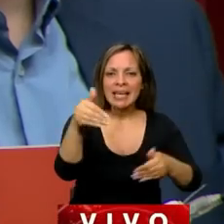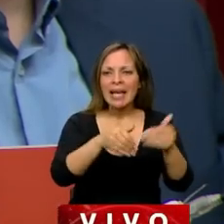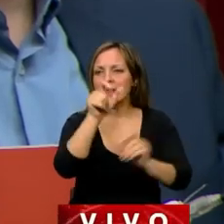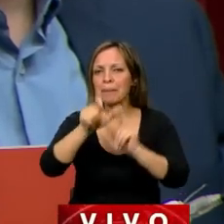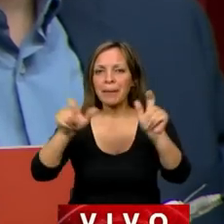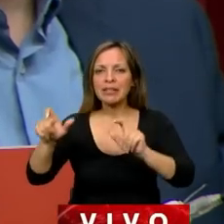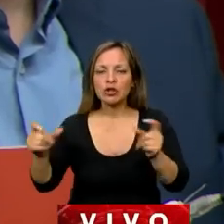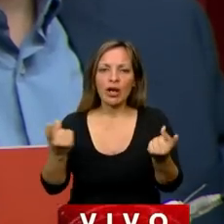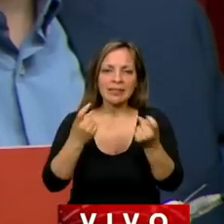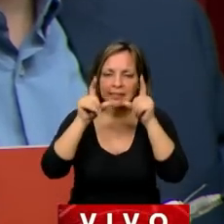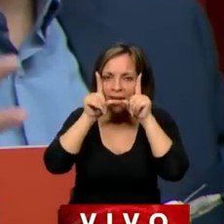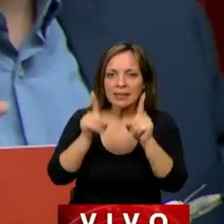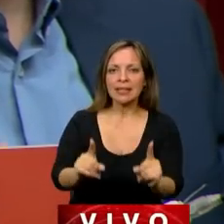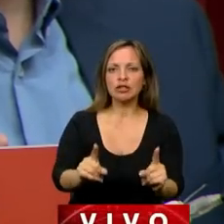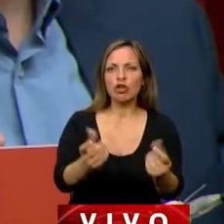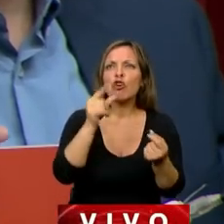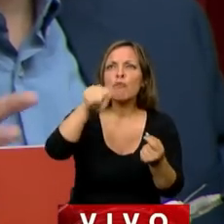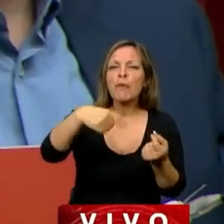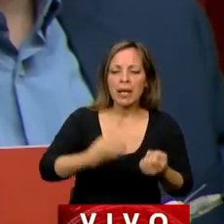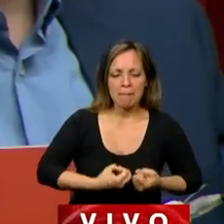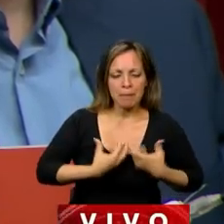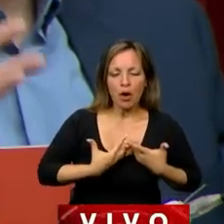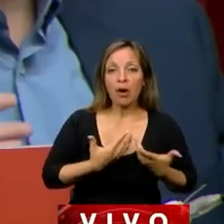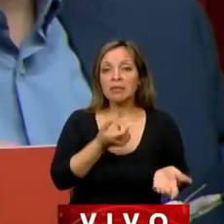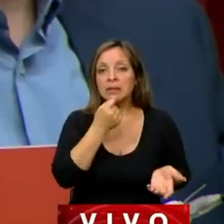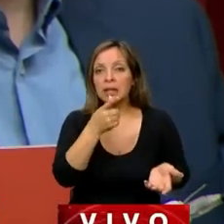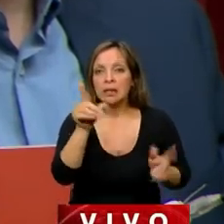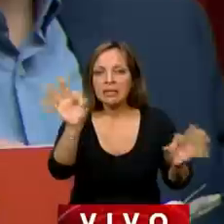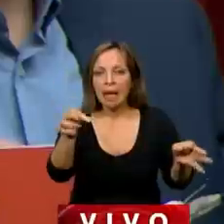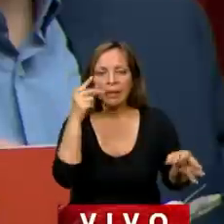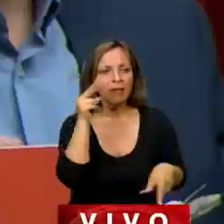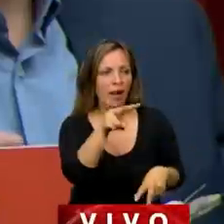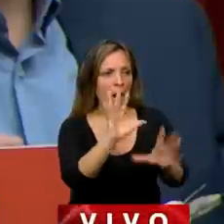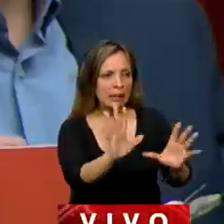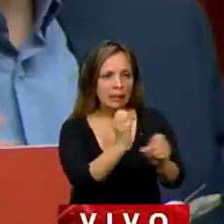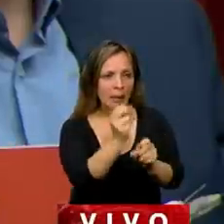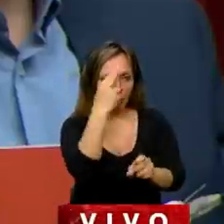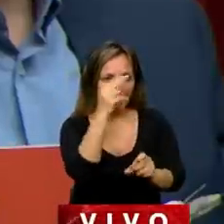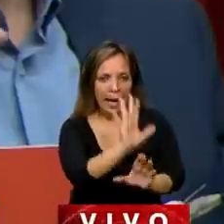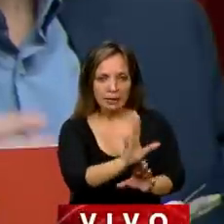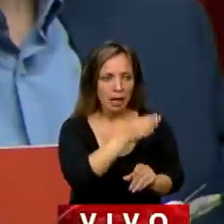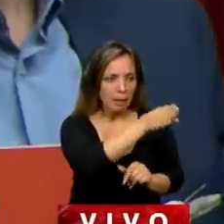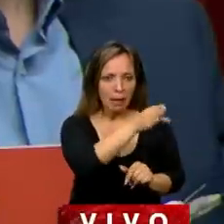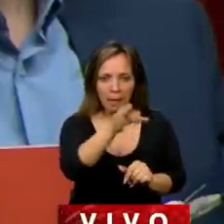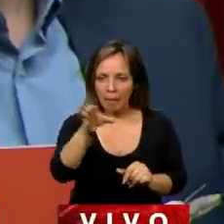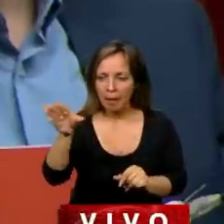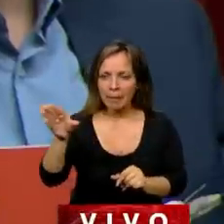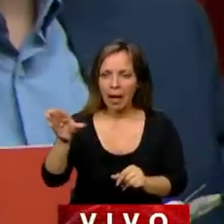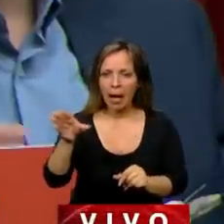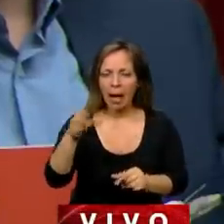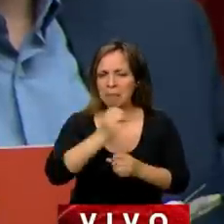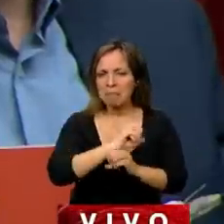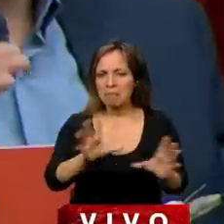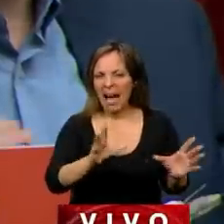hay que atender, si las condiciones son que va a haber que correr de un lado al otro, con precarización laboral en